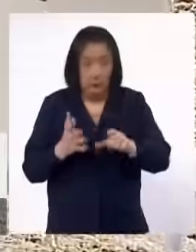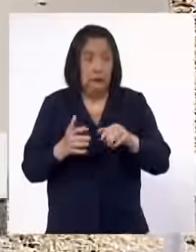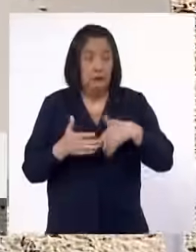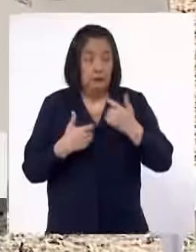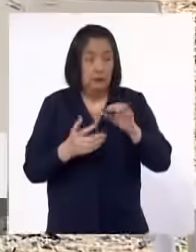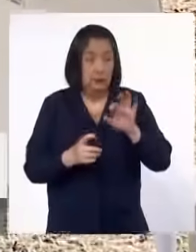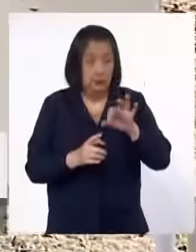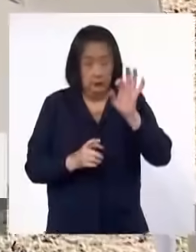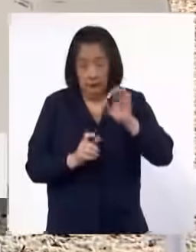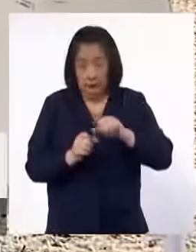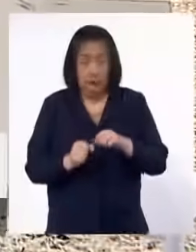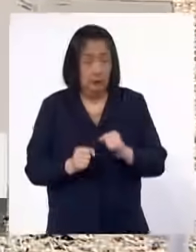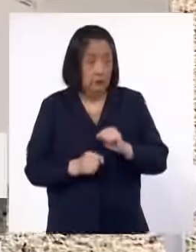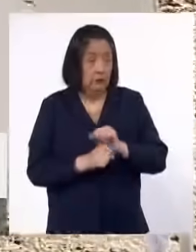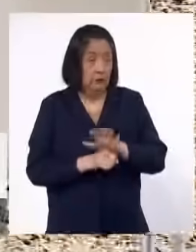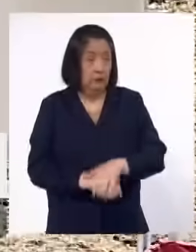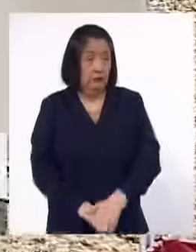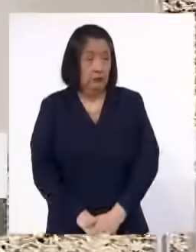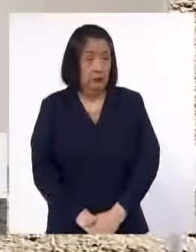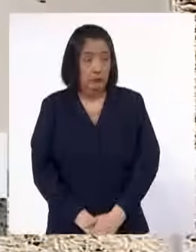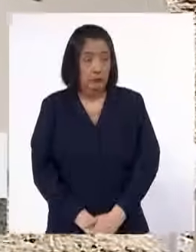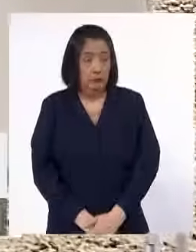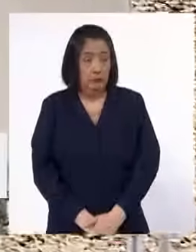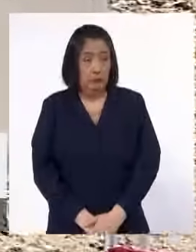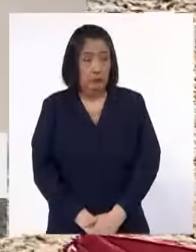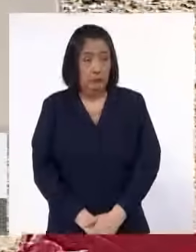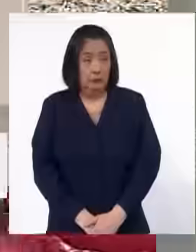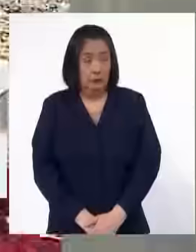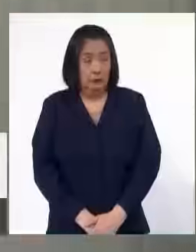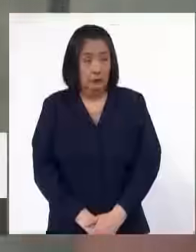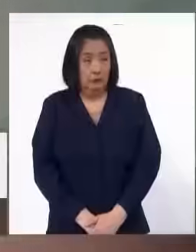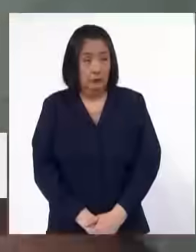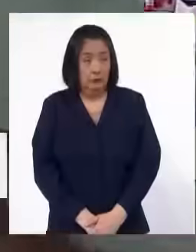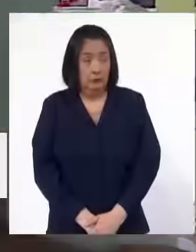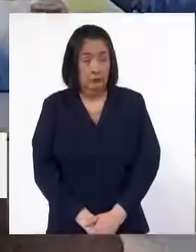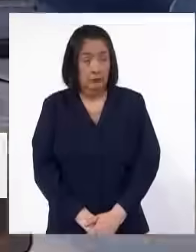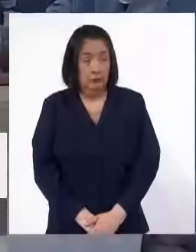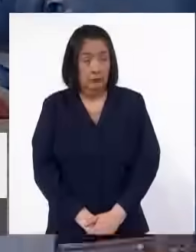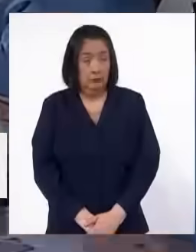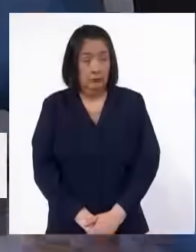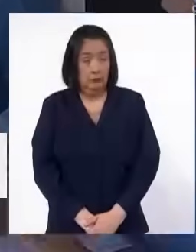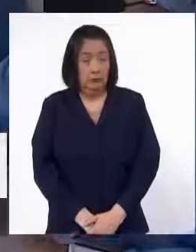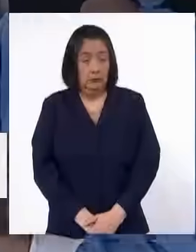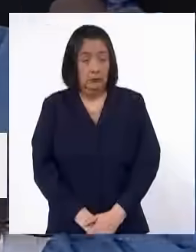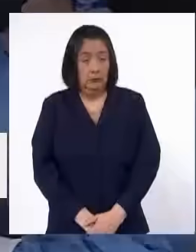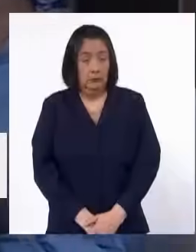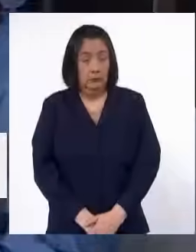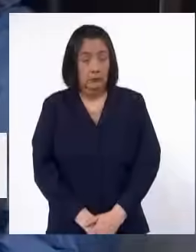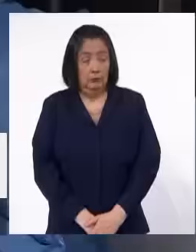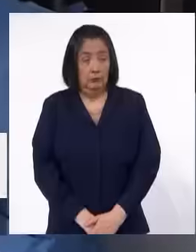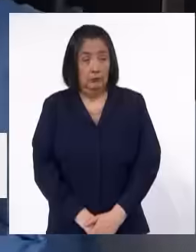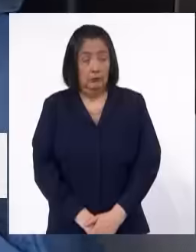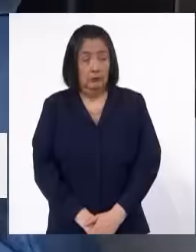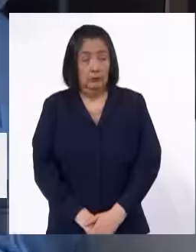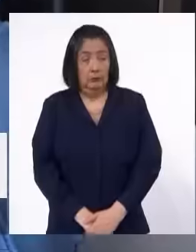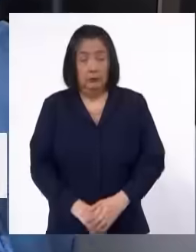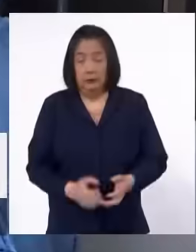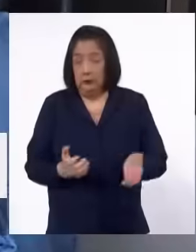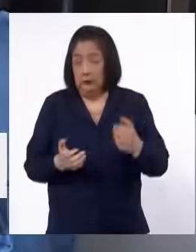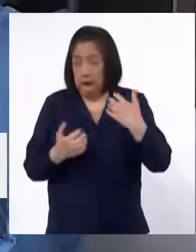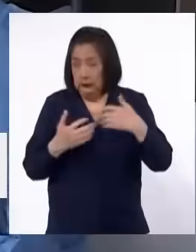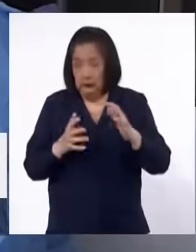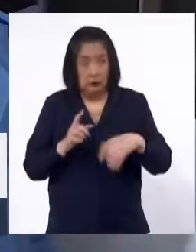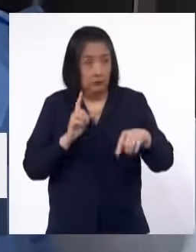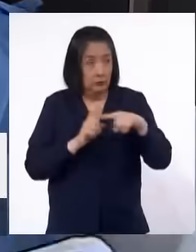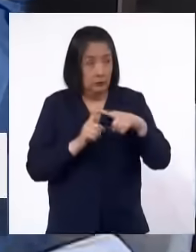detectar el virus. Hasta un mes. Entonces, por eso es que ya el paciente positivo no se puede volver a